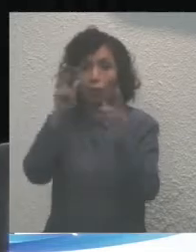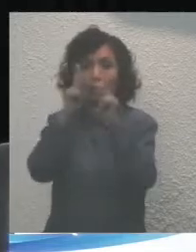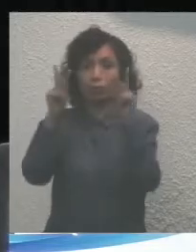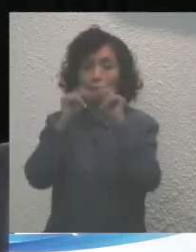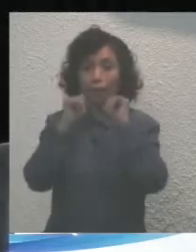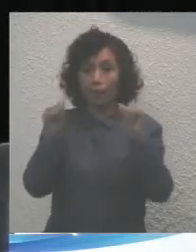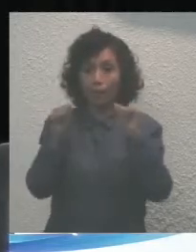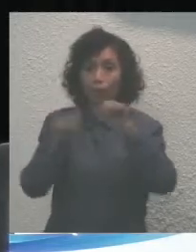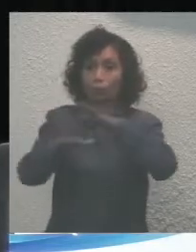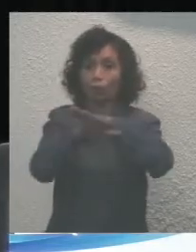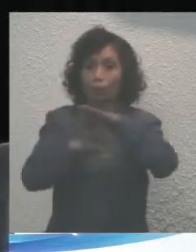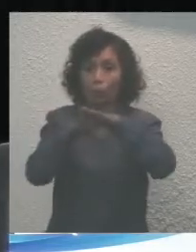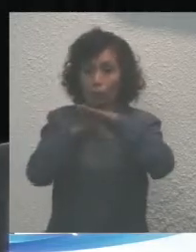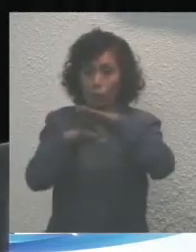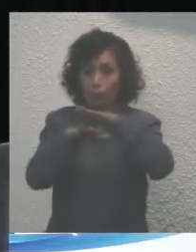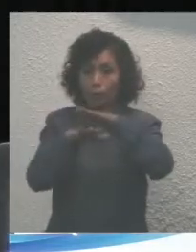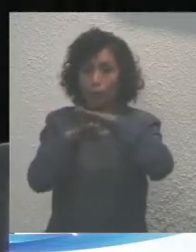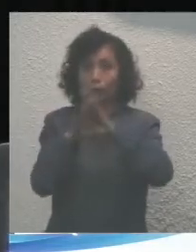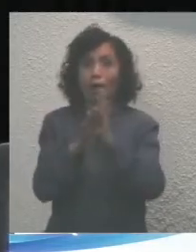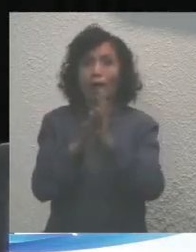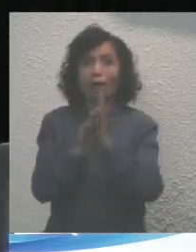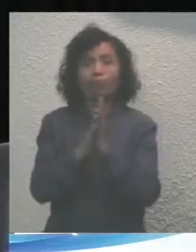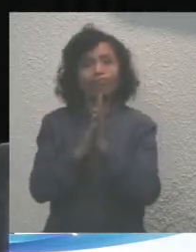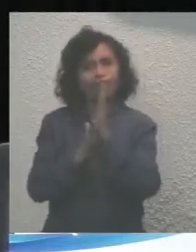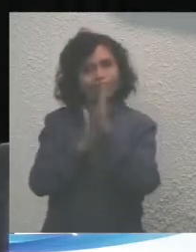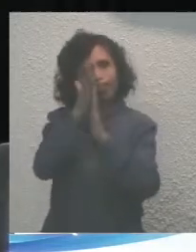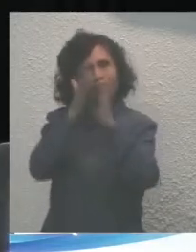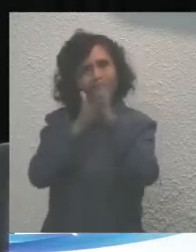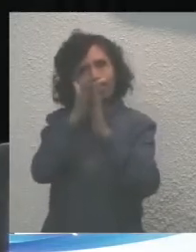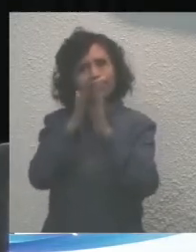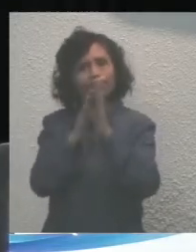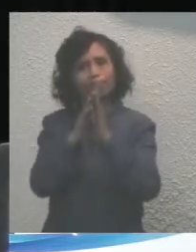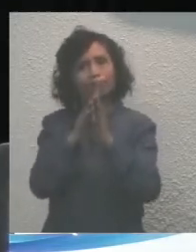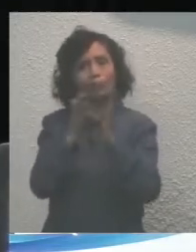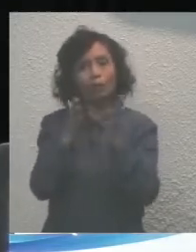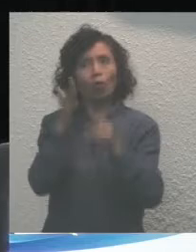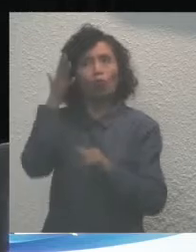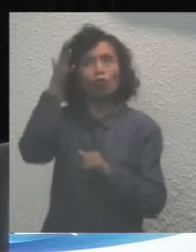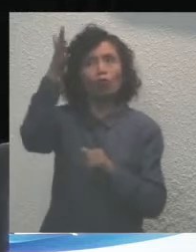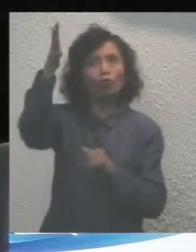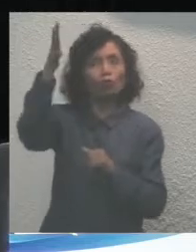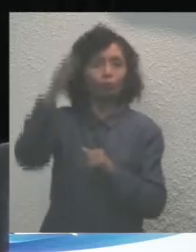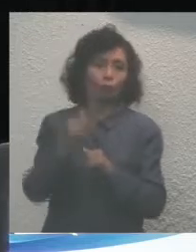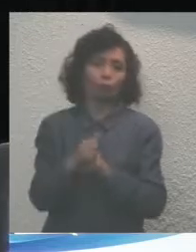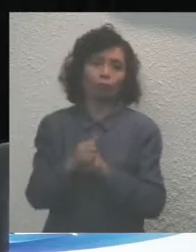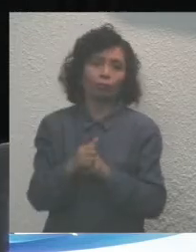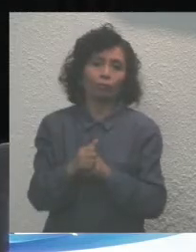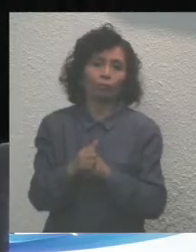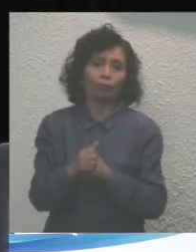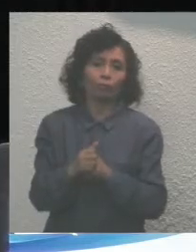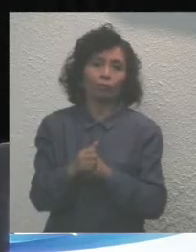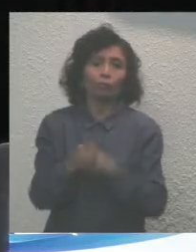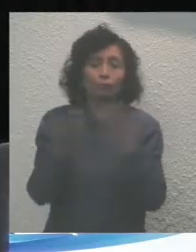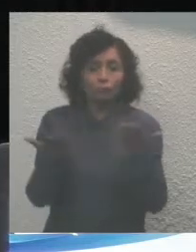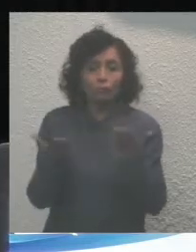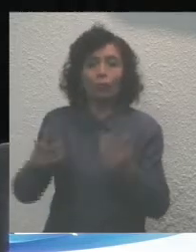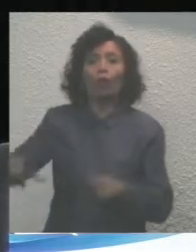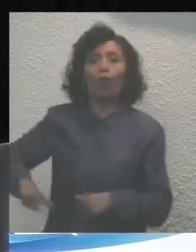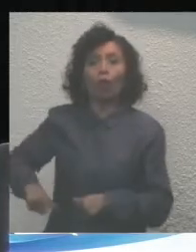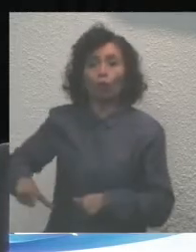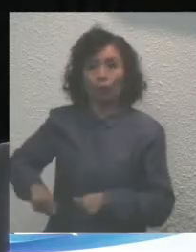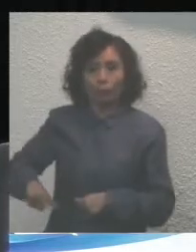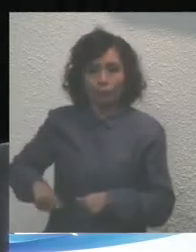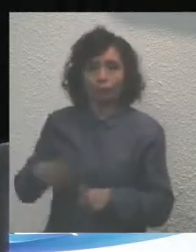como cimiento para la edificación de un futuro promisorio. Señor